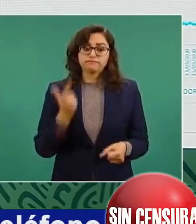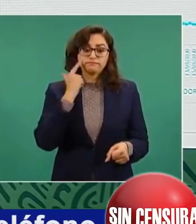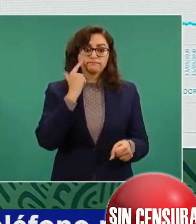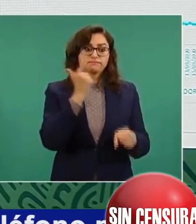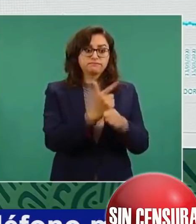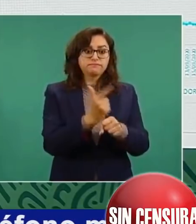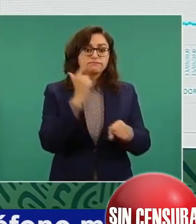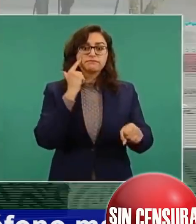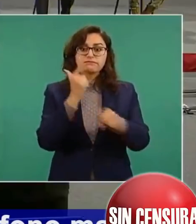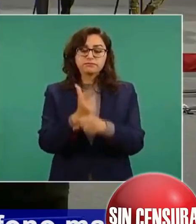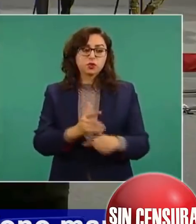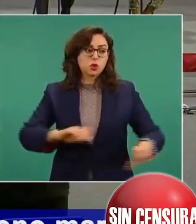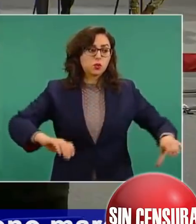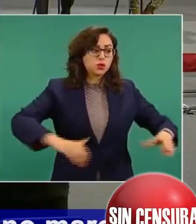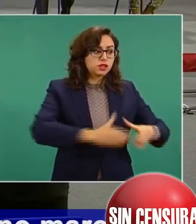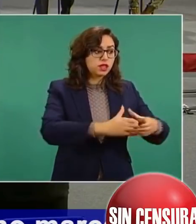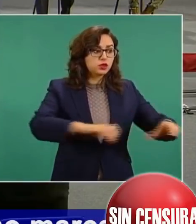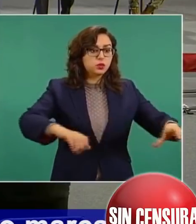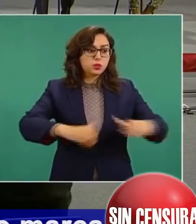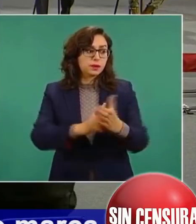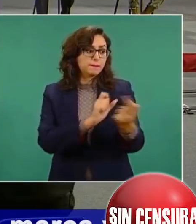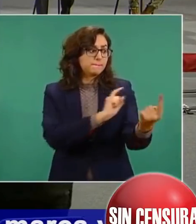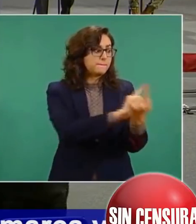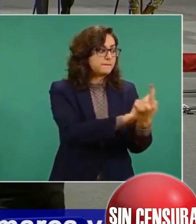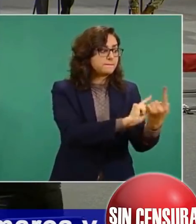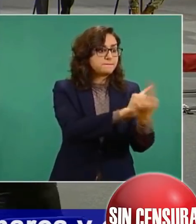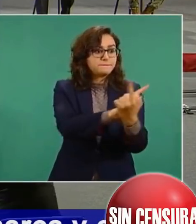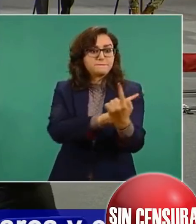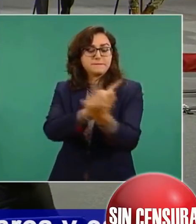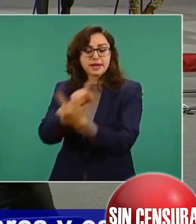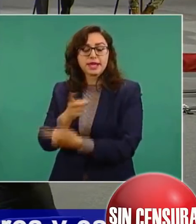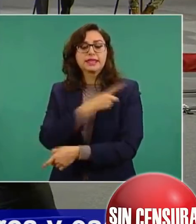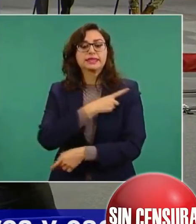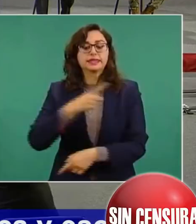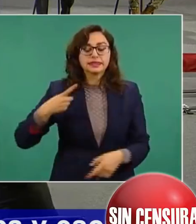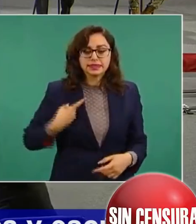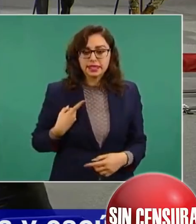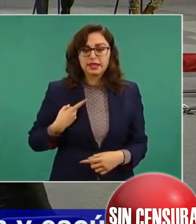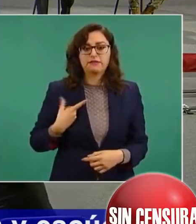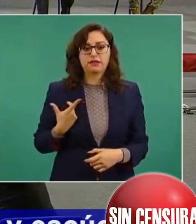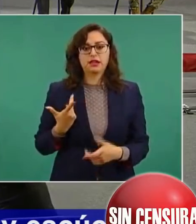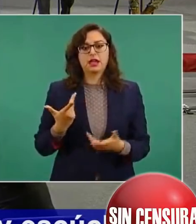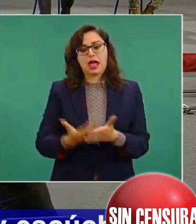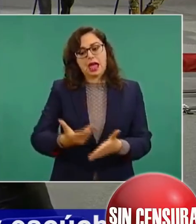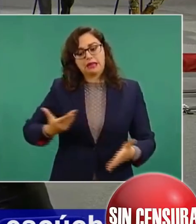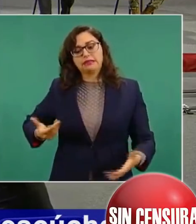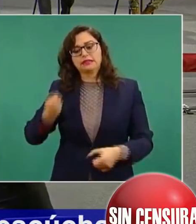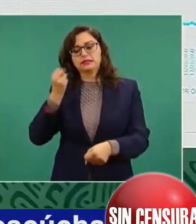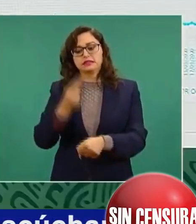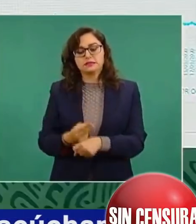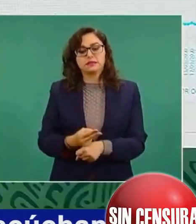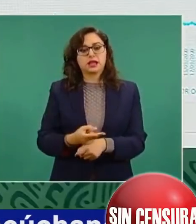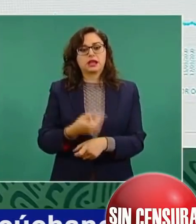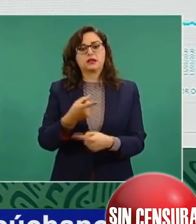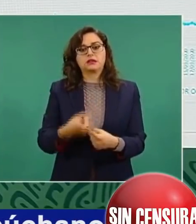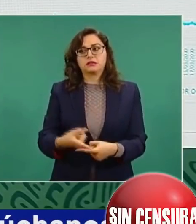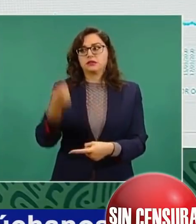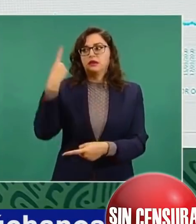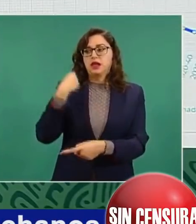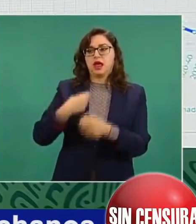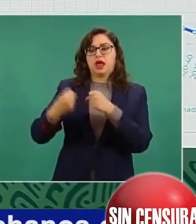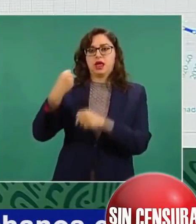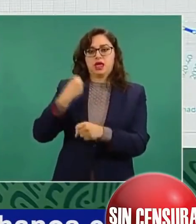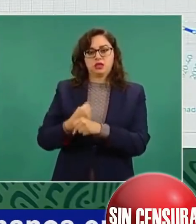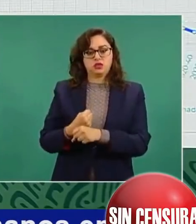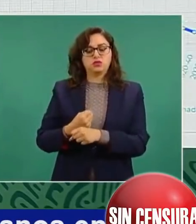detección en las comunidades. Esto es parte de las estrategias de salud pública que desde mediados del año pasado fueron implantadas. La